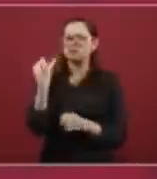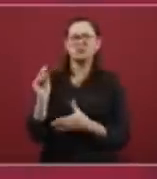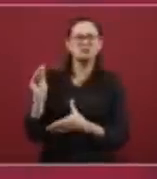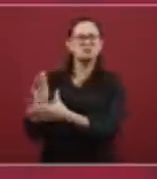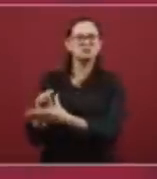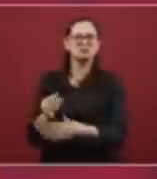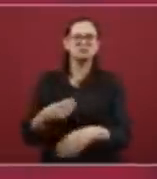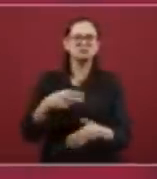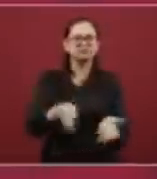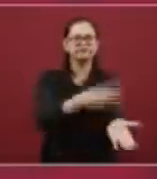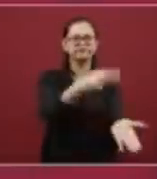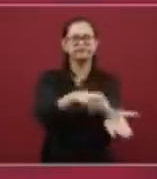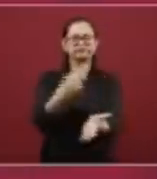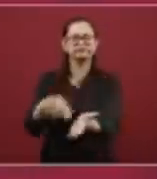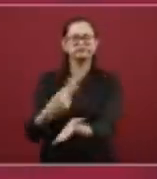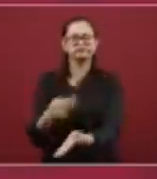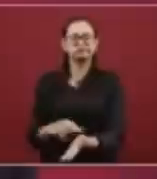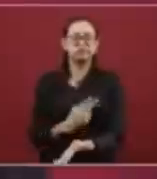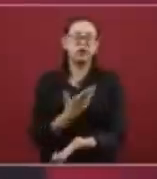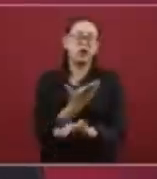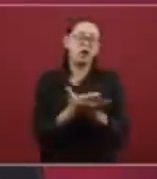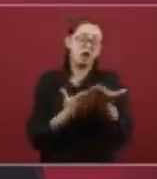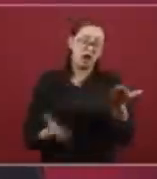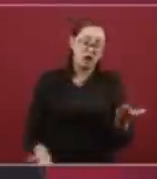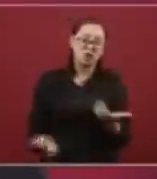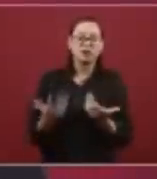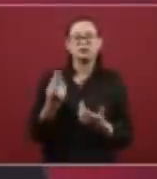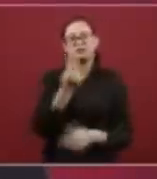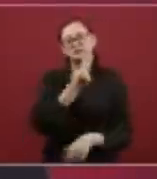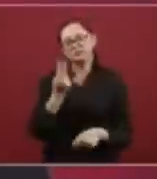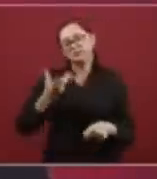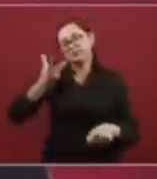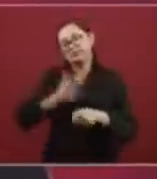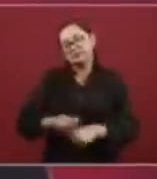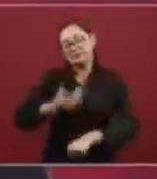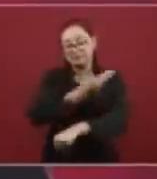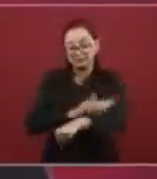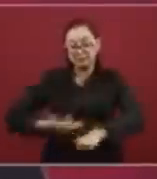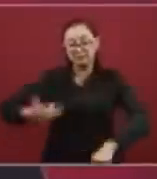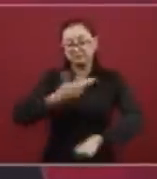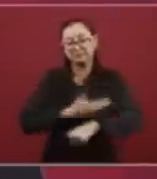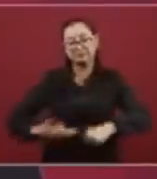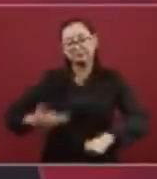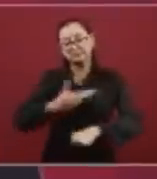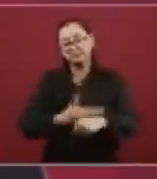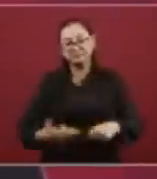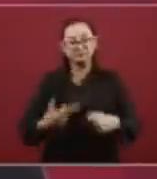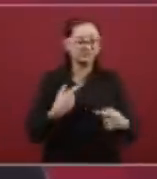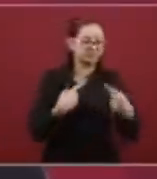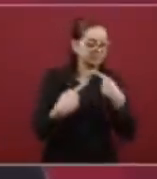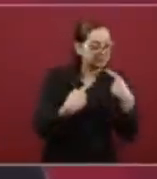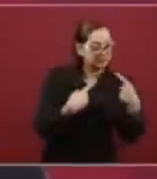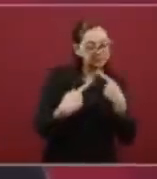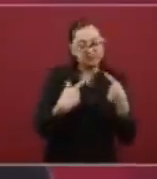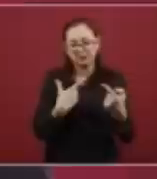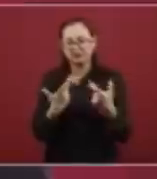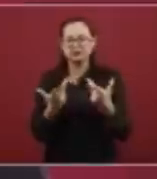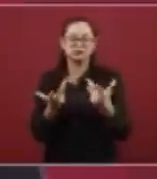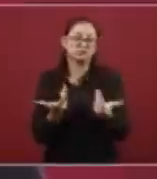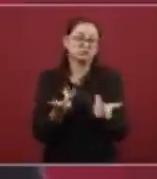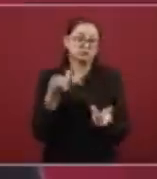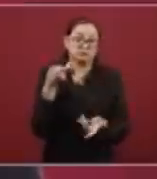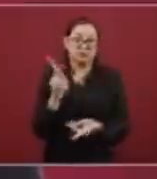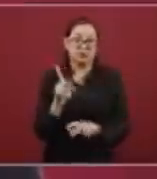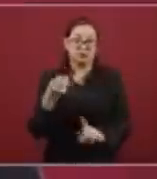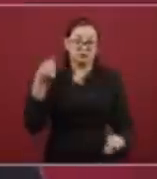Entonces, estamos buscando arreglos en este sentido, pero estás tocando un tema importantísimo, esto